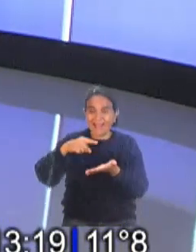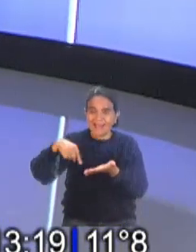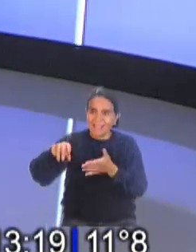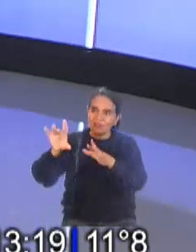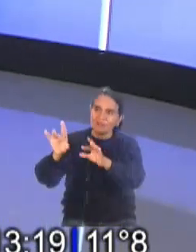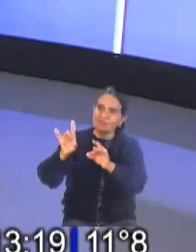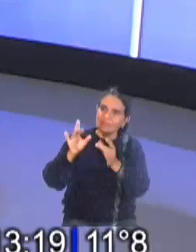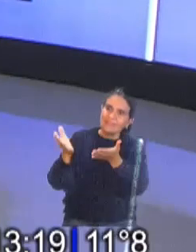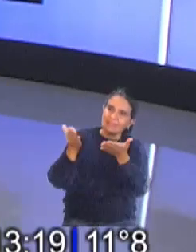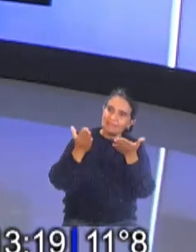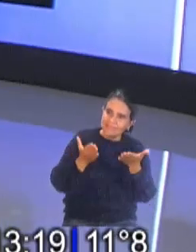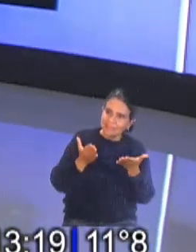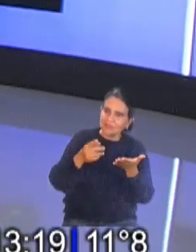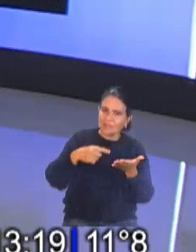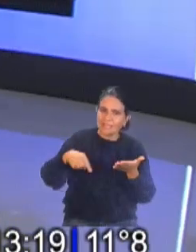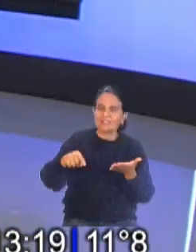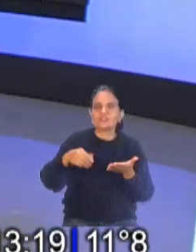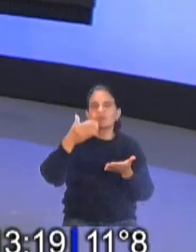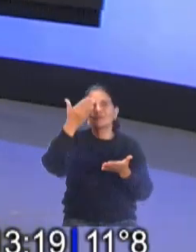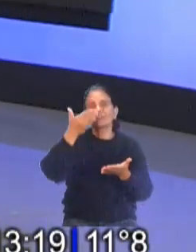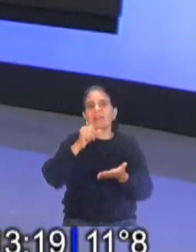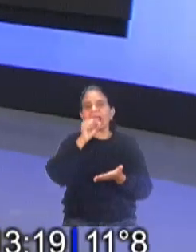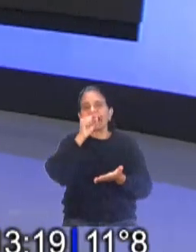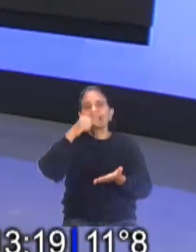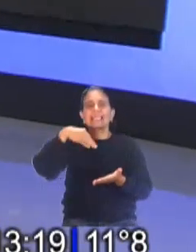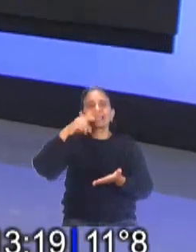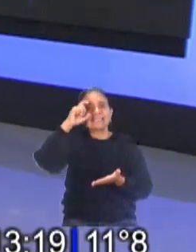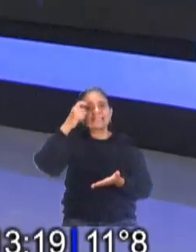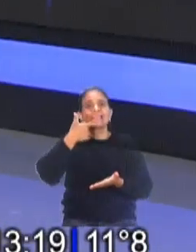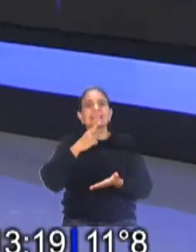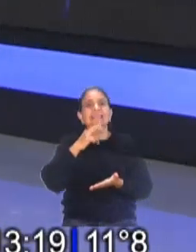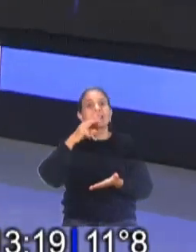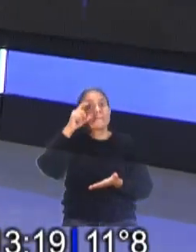este memorable concierto con Nito Mestre, un ícono del rock, es una